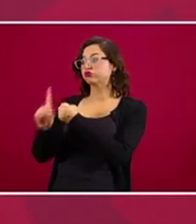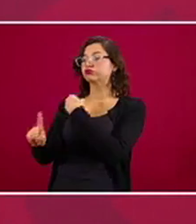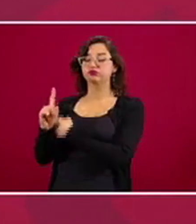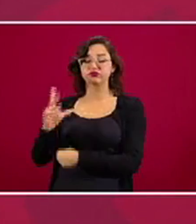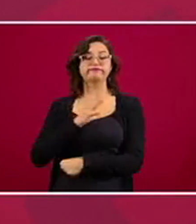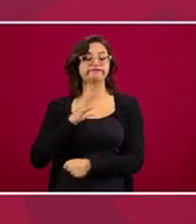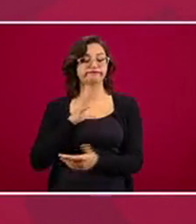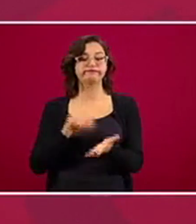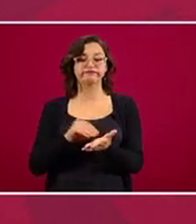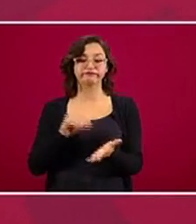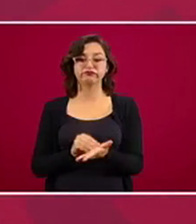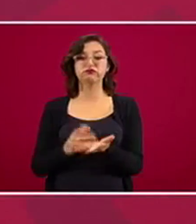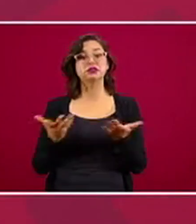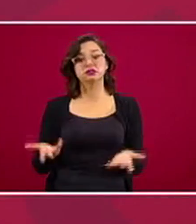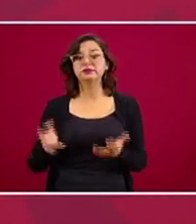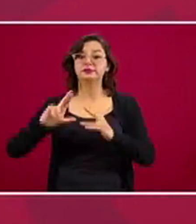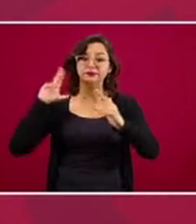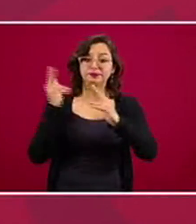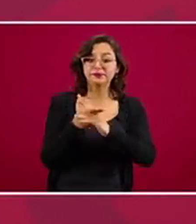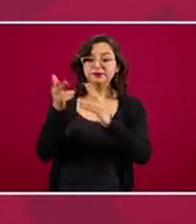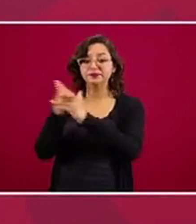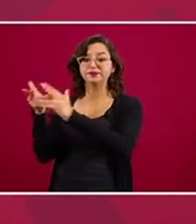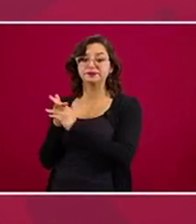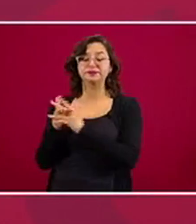con homicidios.